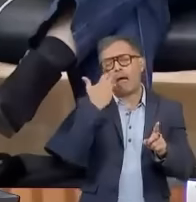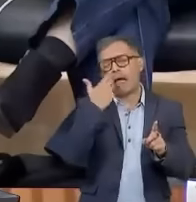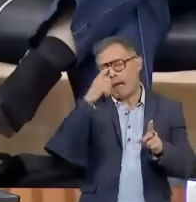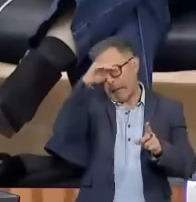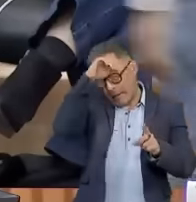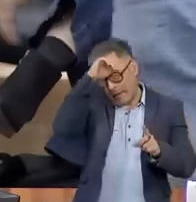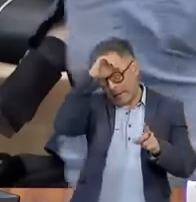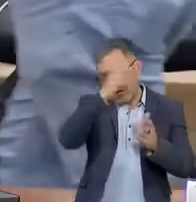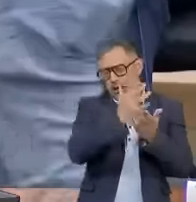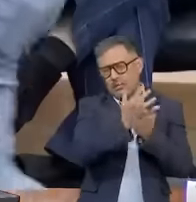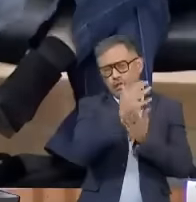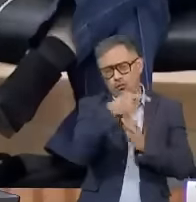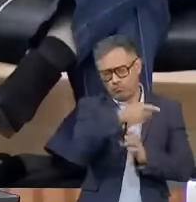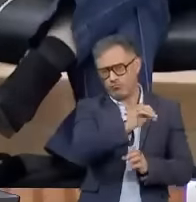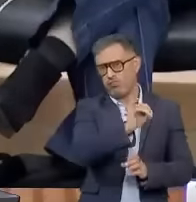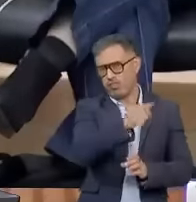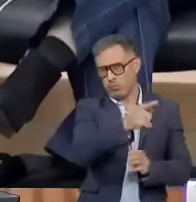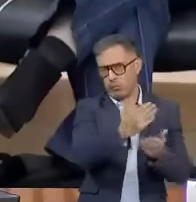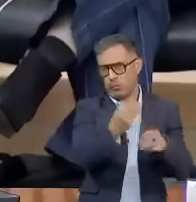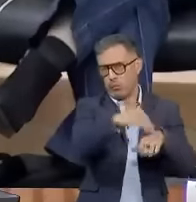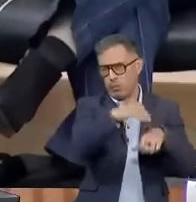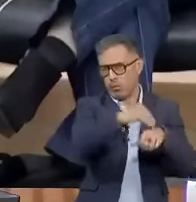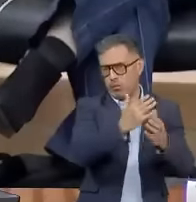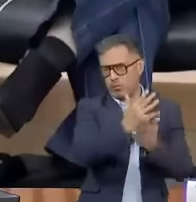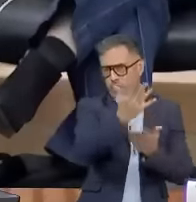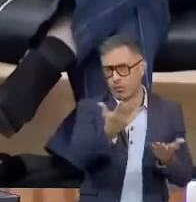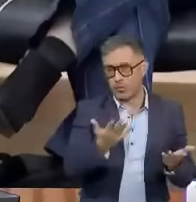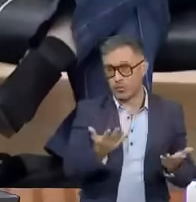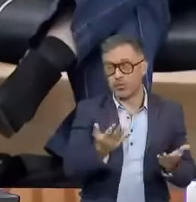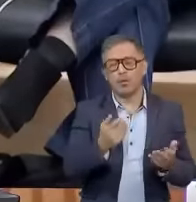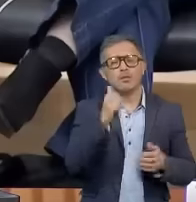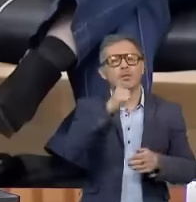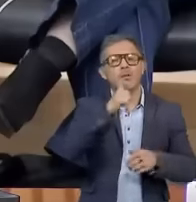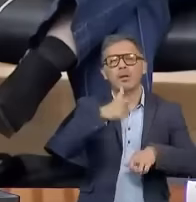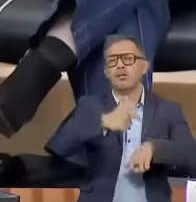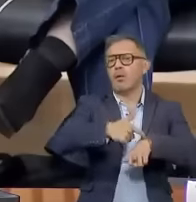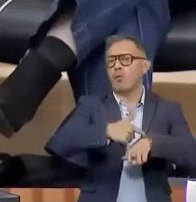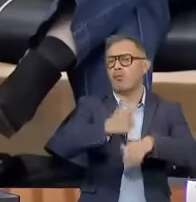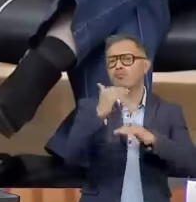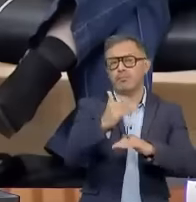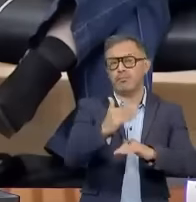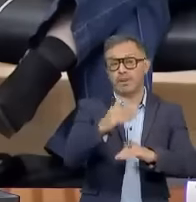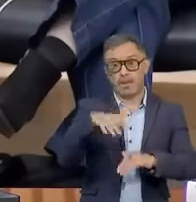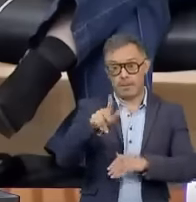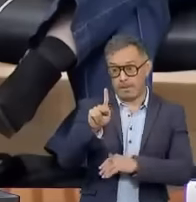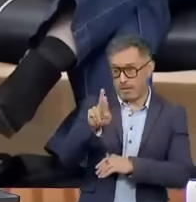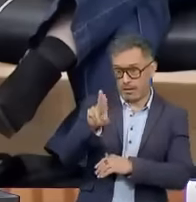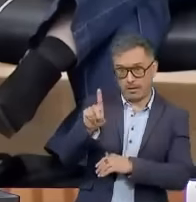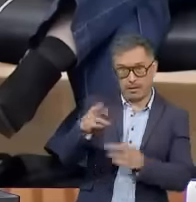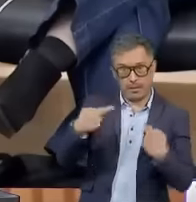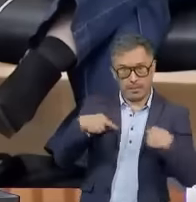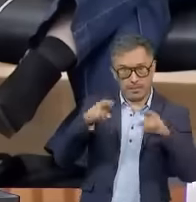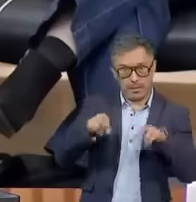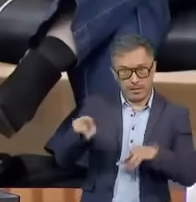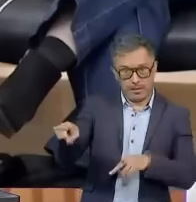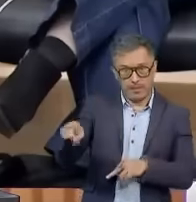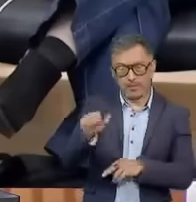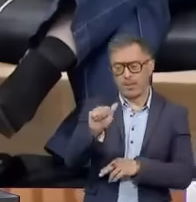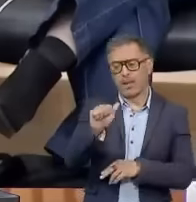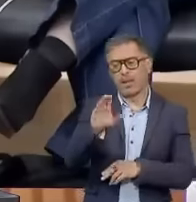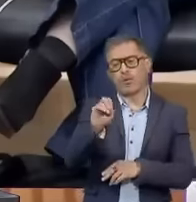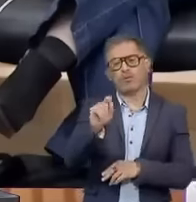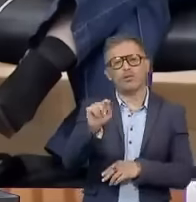creo que todo tiene sus tiempos así como lo dijo el representante del PRD a Costa